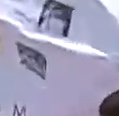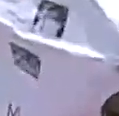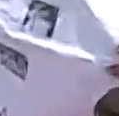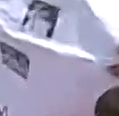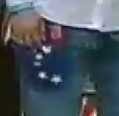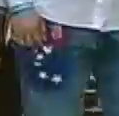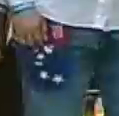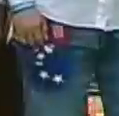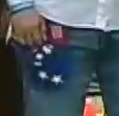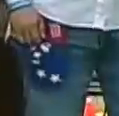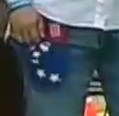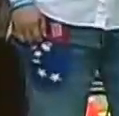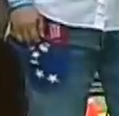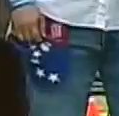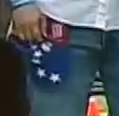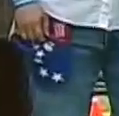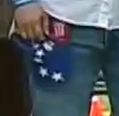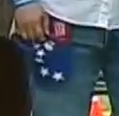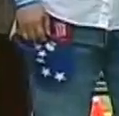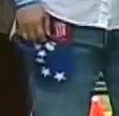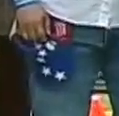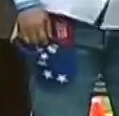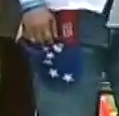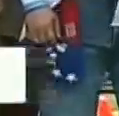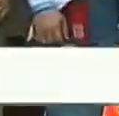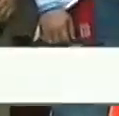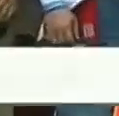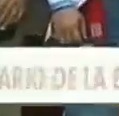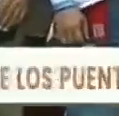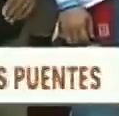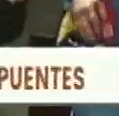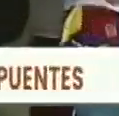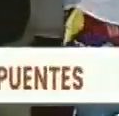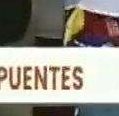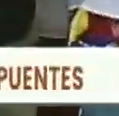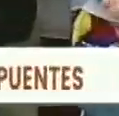¡Que viva nuestro gobernador de Apure!